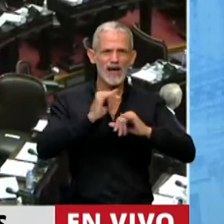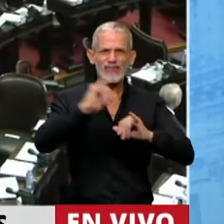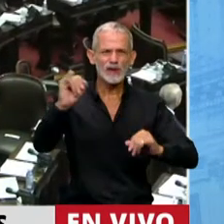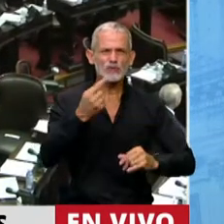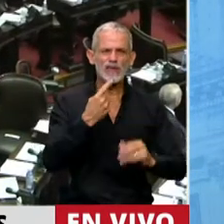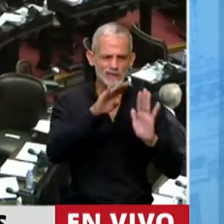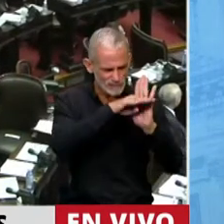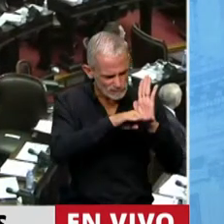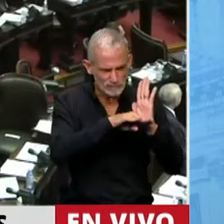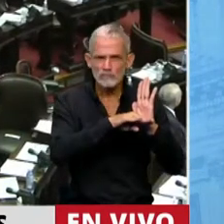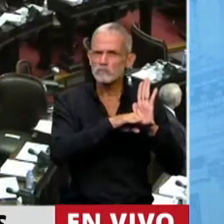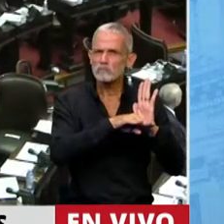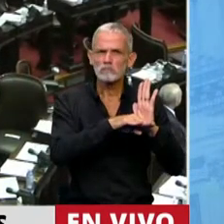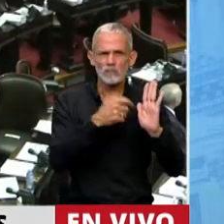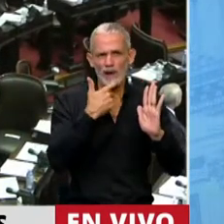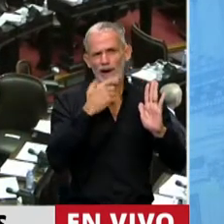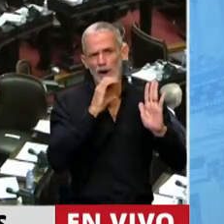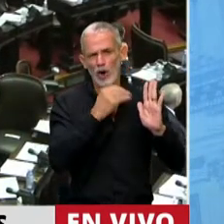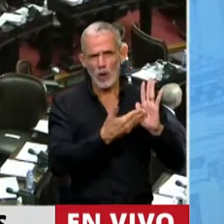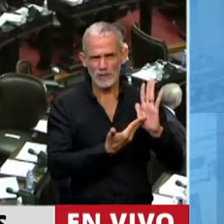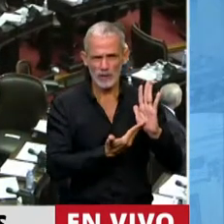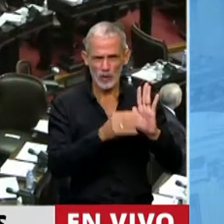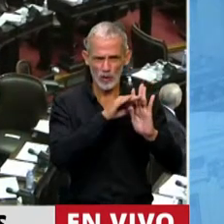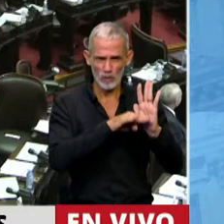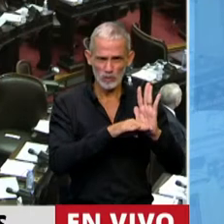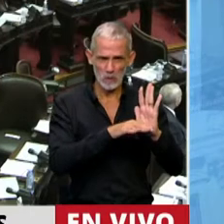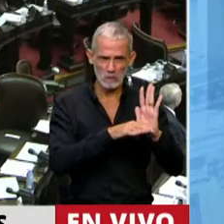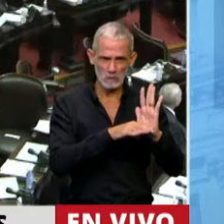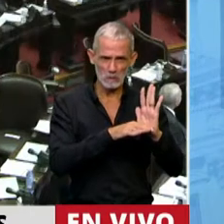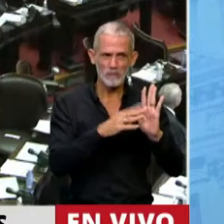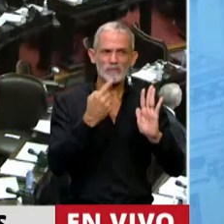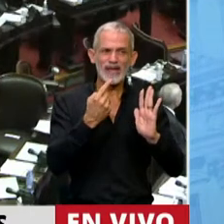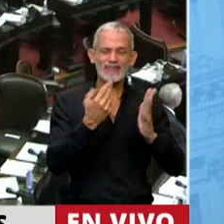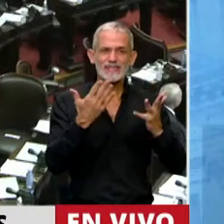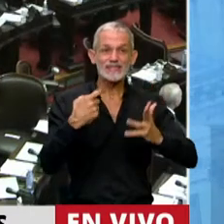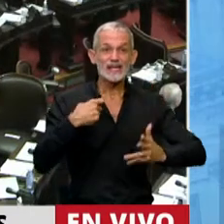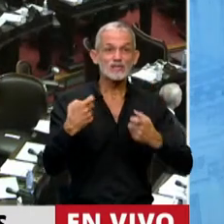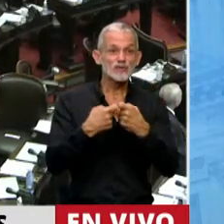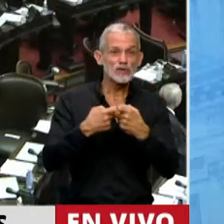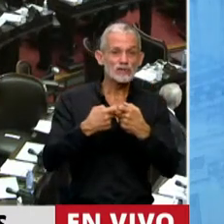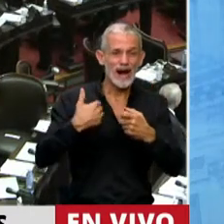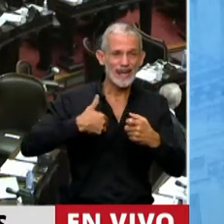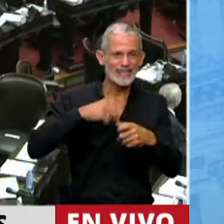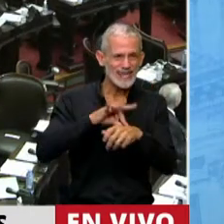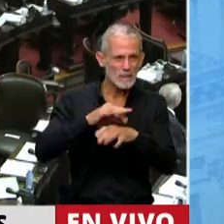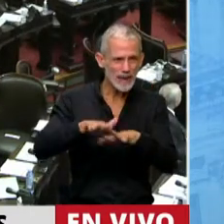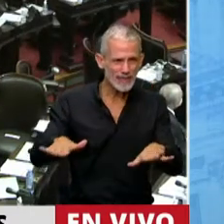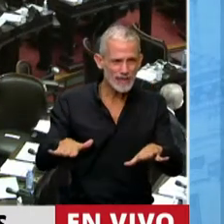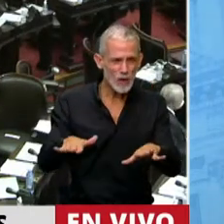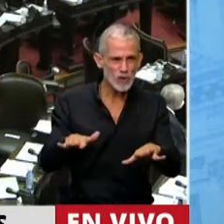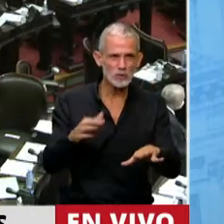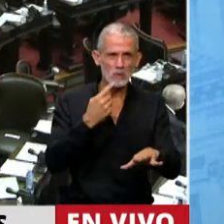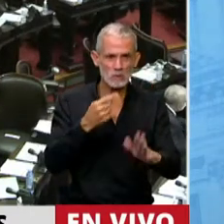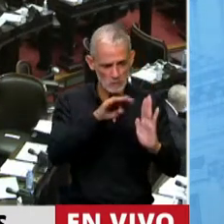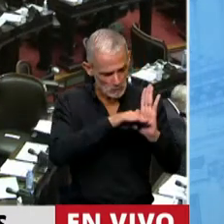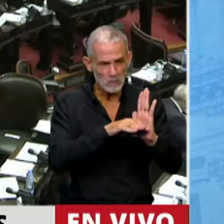que son protocolos de risa y que si uno se toma por lo que dice la Sociedad Argentina de Pediatría, casi que no